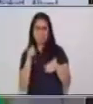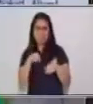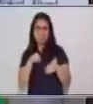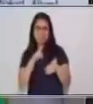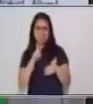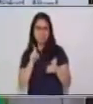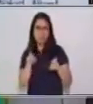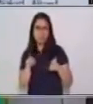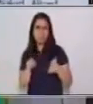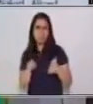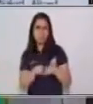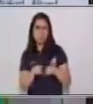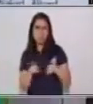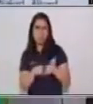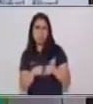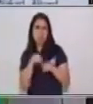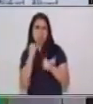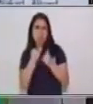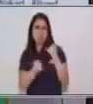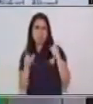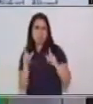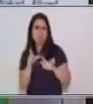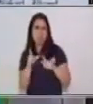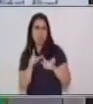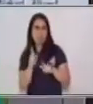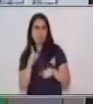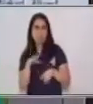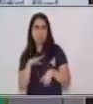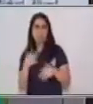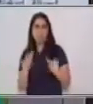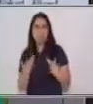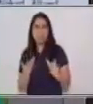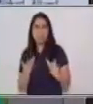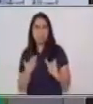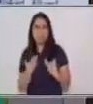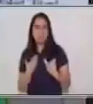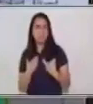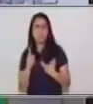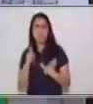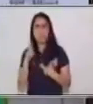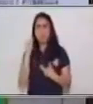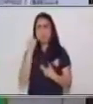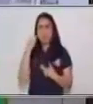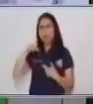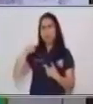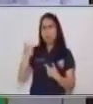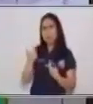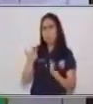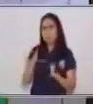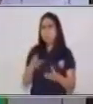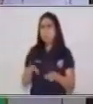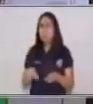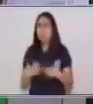Puedes ver que existe la rima consonante. ¿De qué se trata la rima consonante?